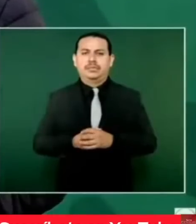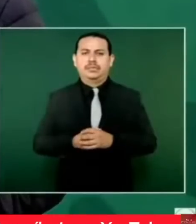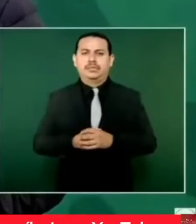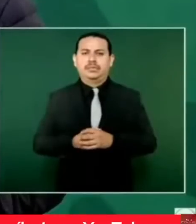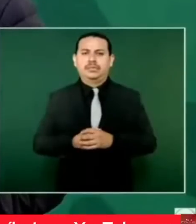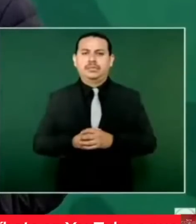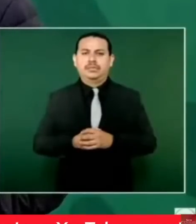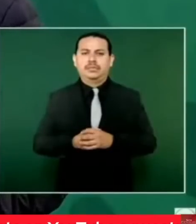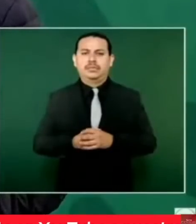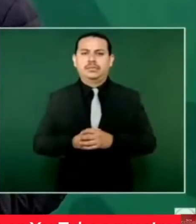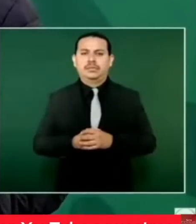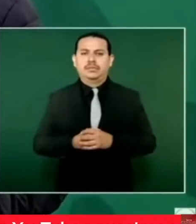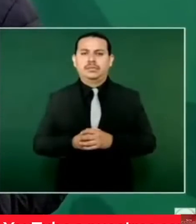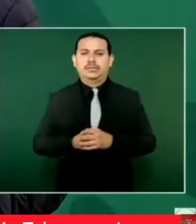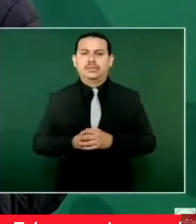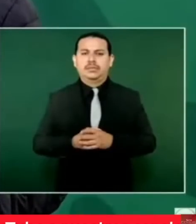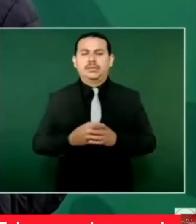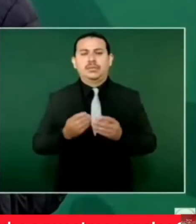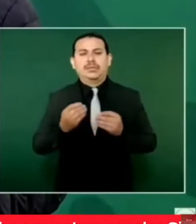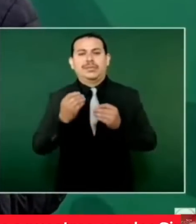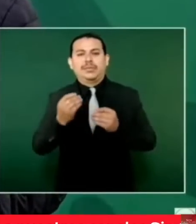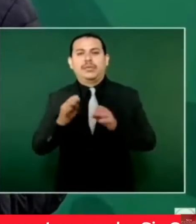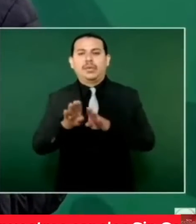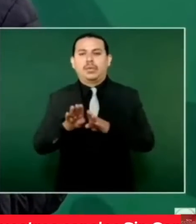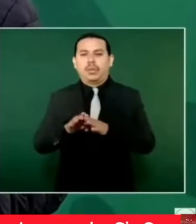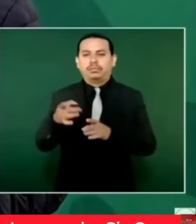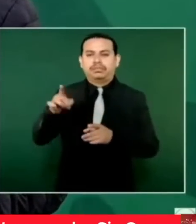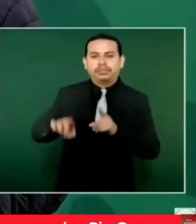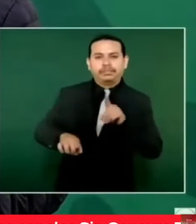predominó un narcoestado,